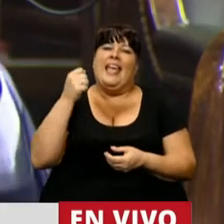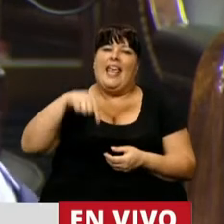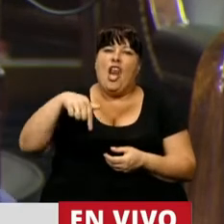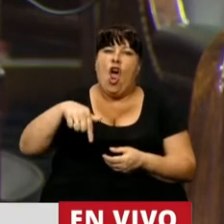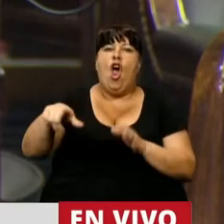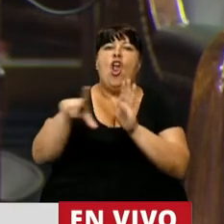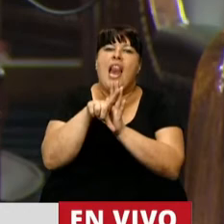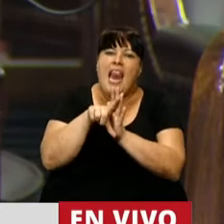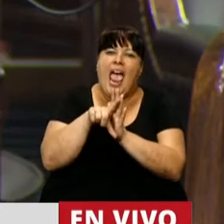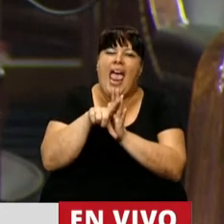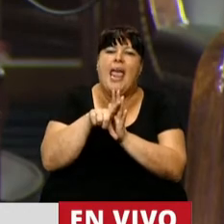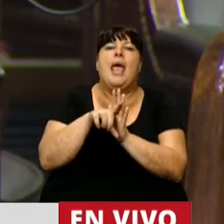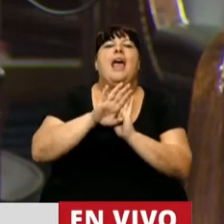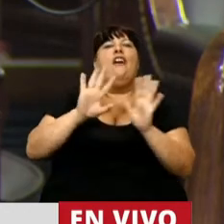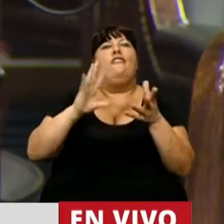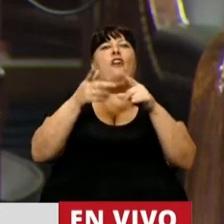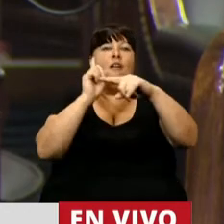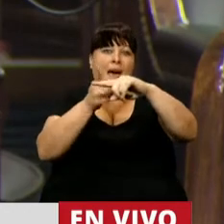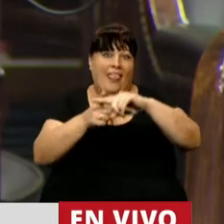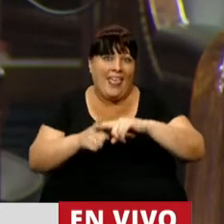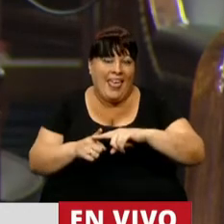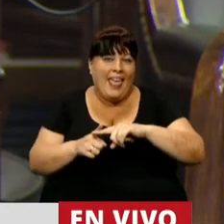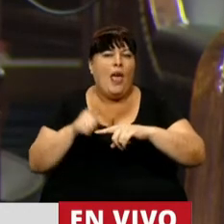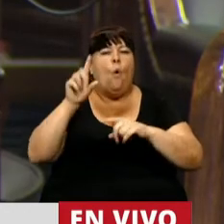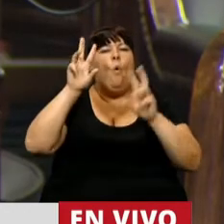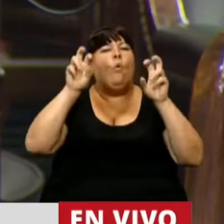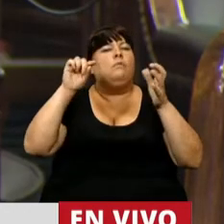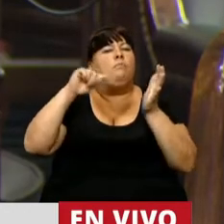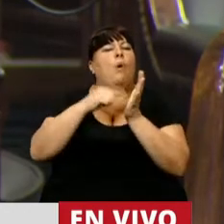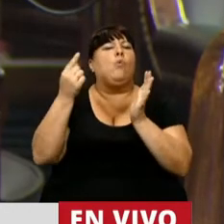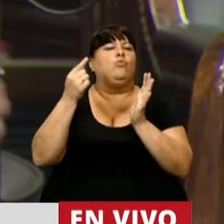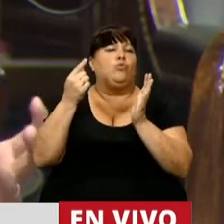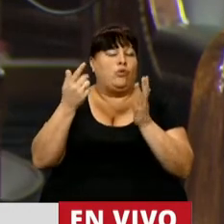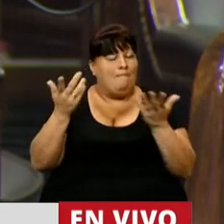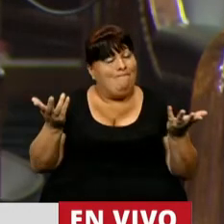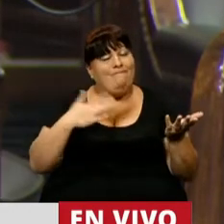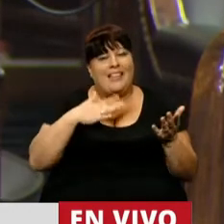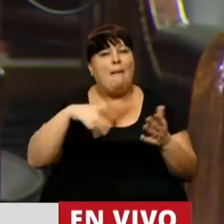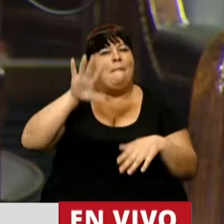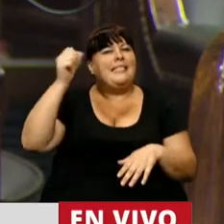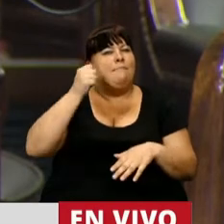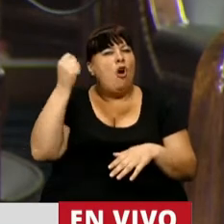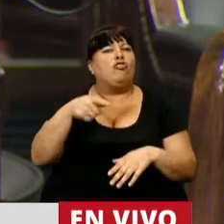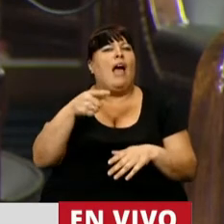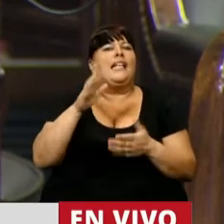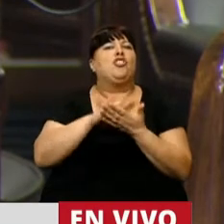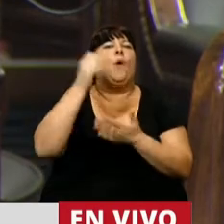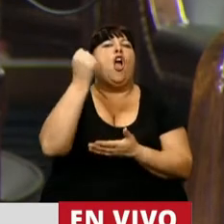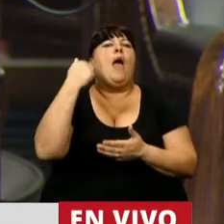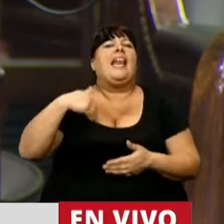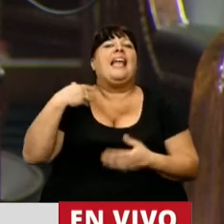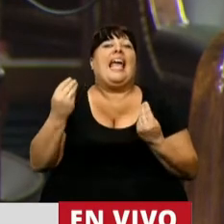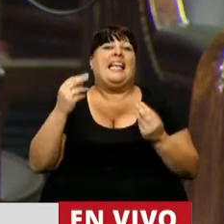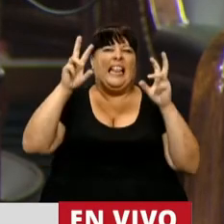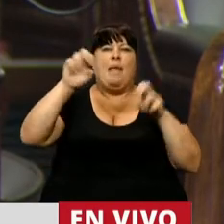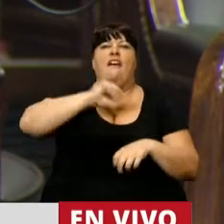hoy con una ley que quita de la fórmula uno de los componentes lamentablemente más importante que tiene la economía argentina,